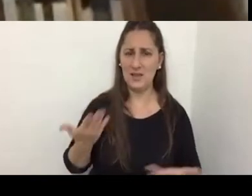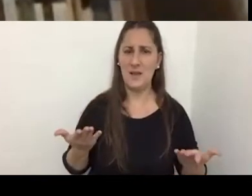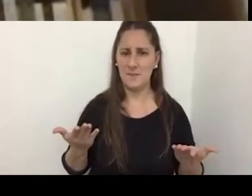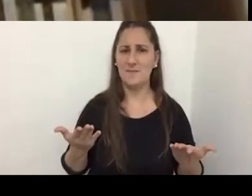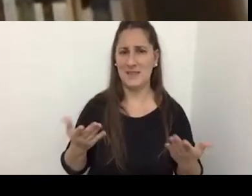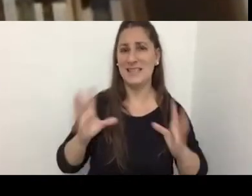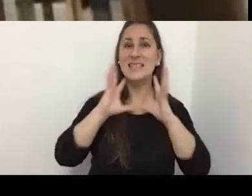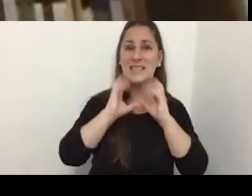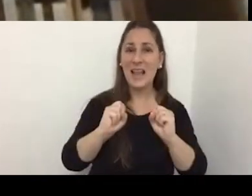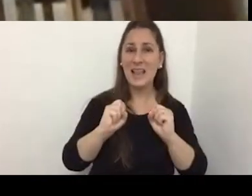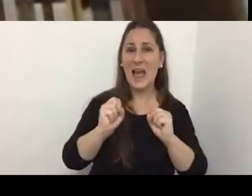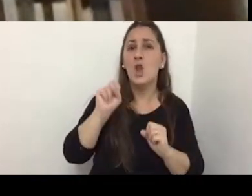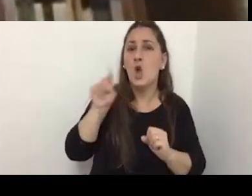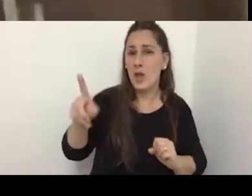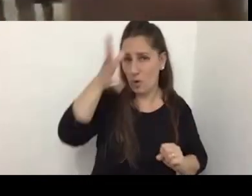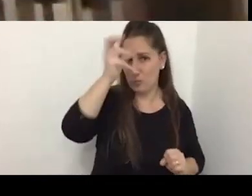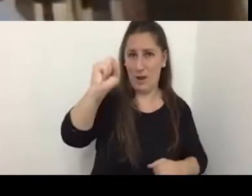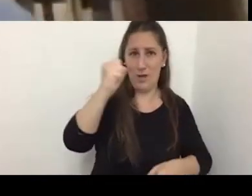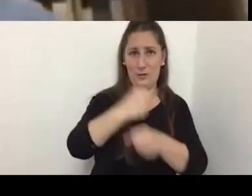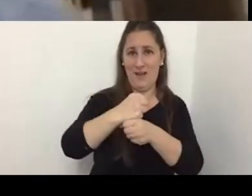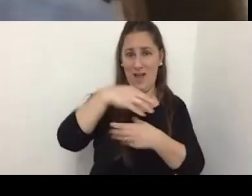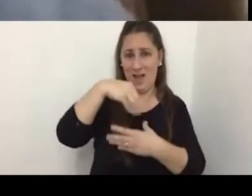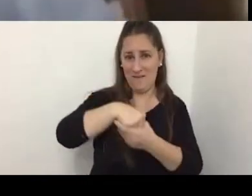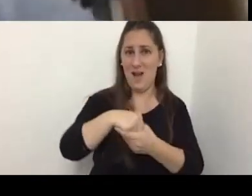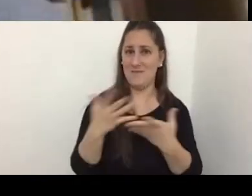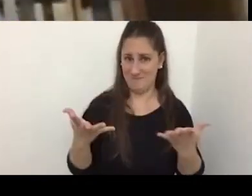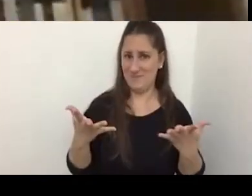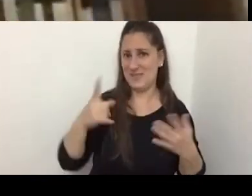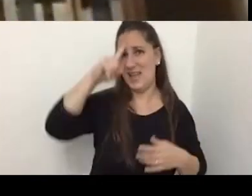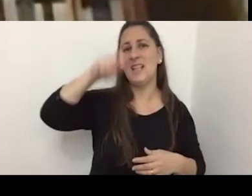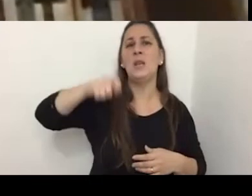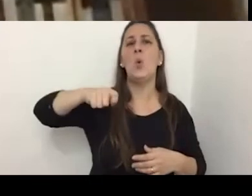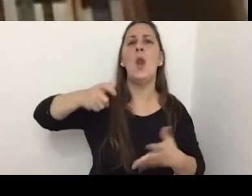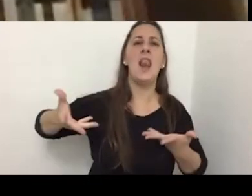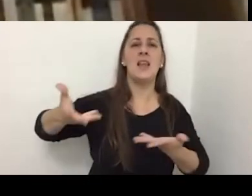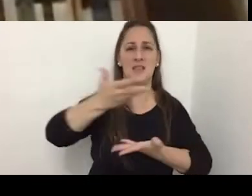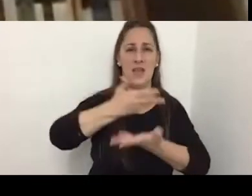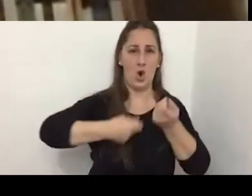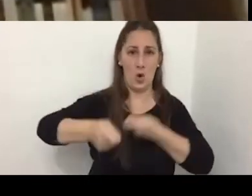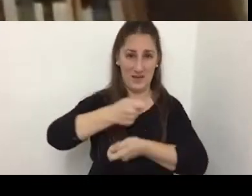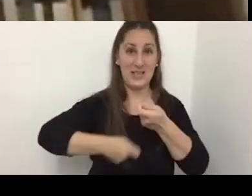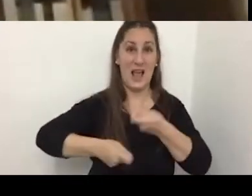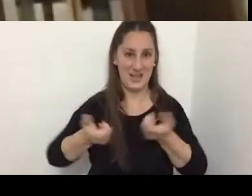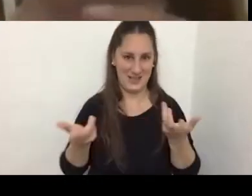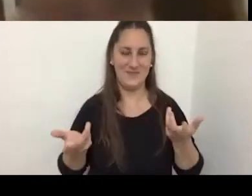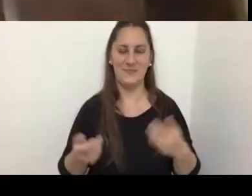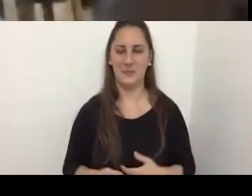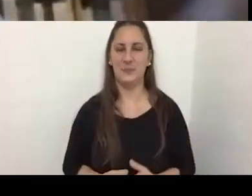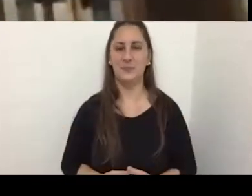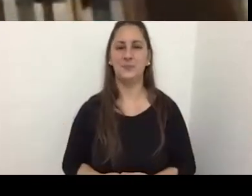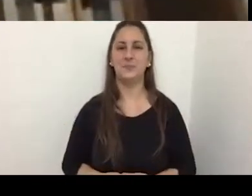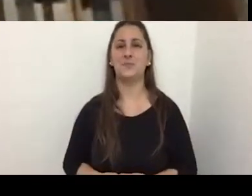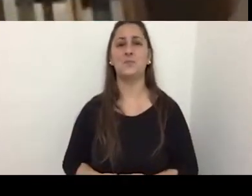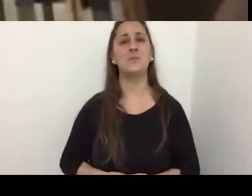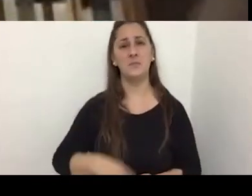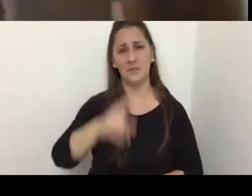del consulado, ¿no? de los tribunales comerciales, ¿no? Lo que hoy son los tribunales comerciales. Y entendía, y había